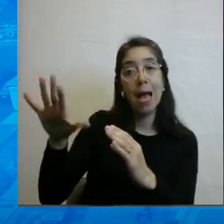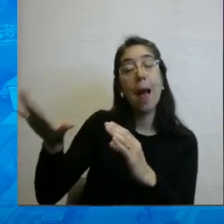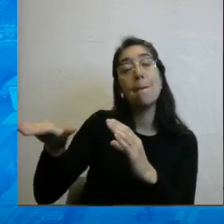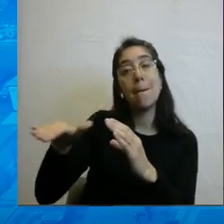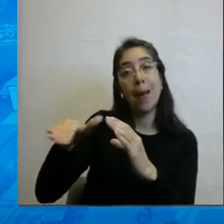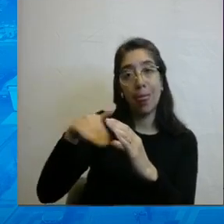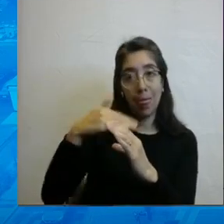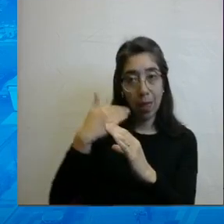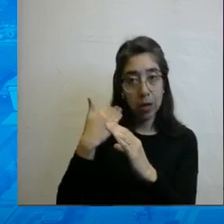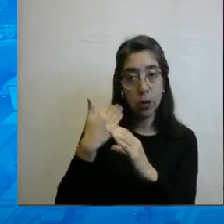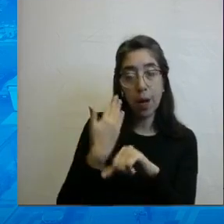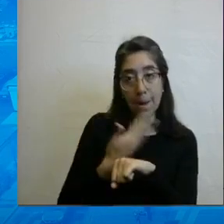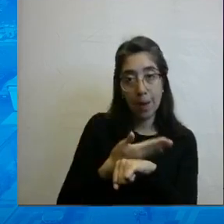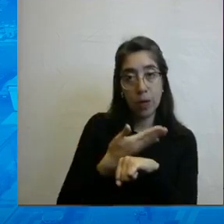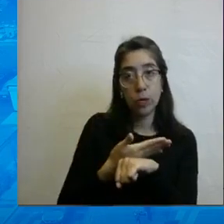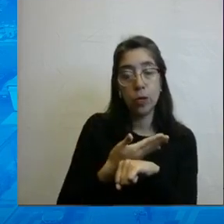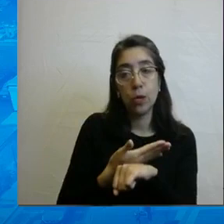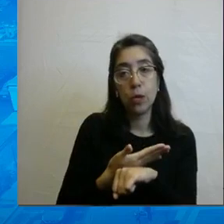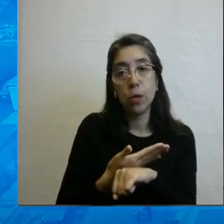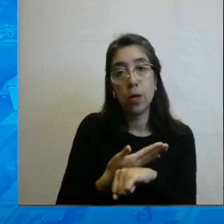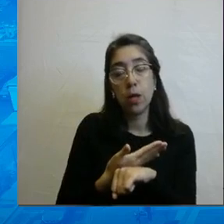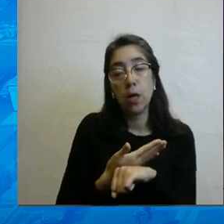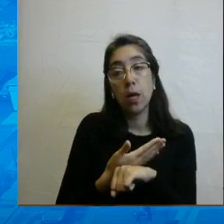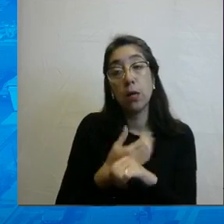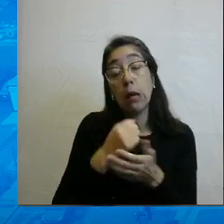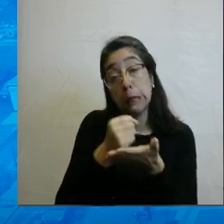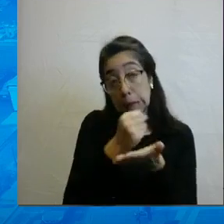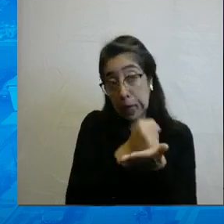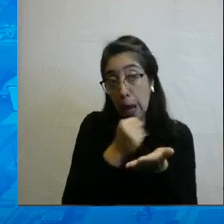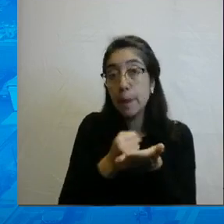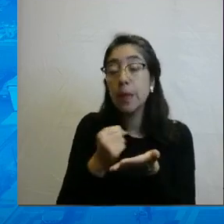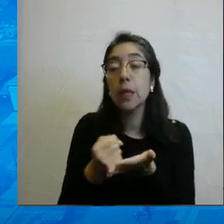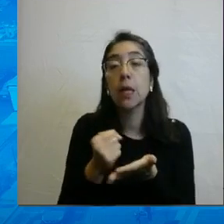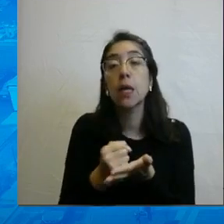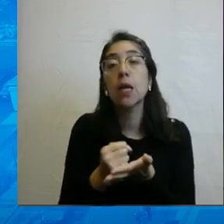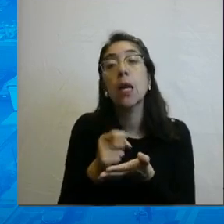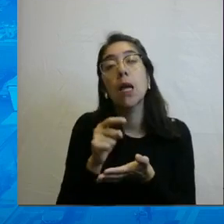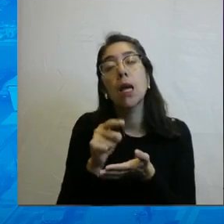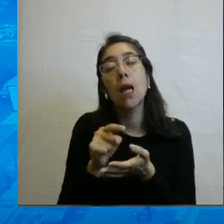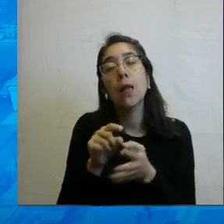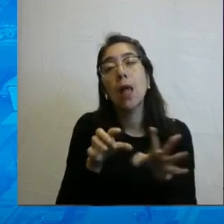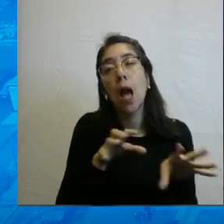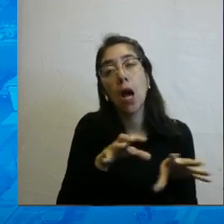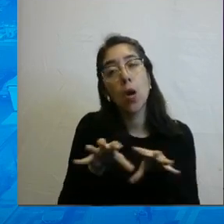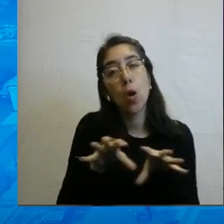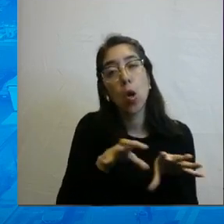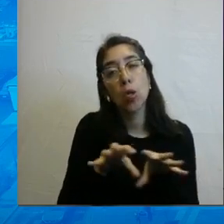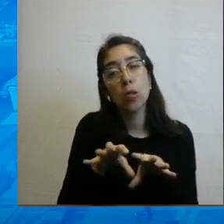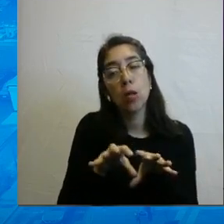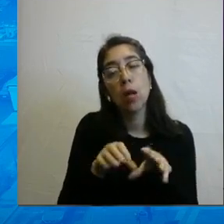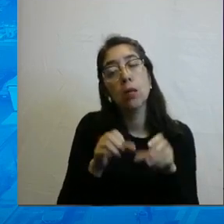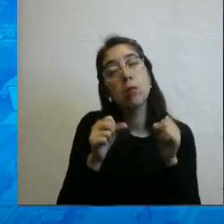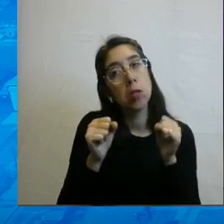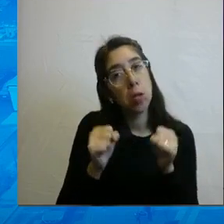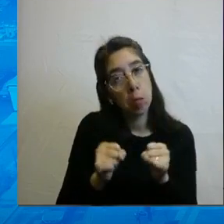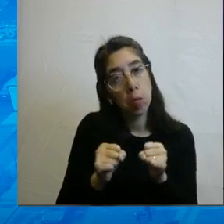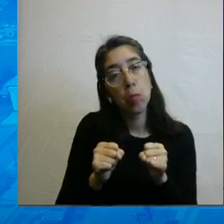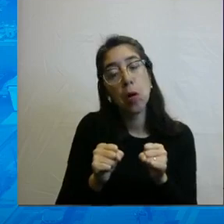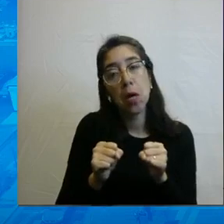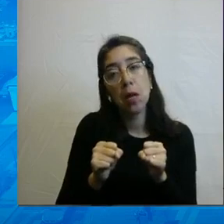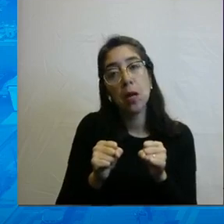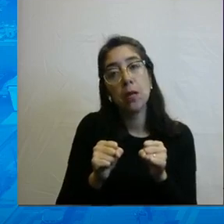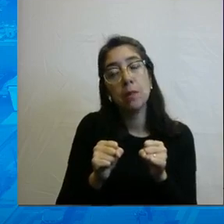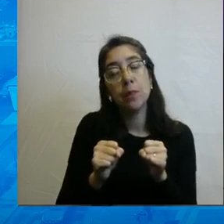consejo, por tanto, esa solicitud se encuentra en tramitación. Este tipo de cosas hay posibilidades de poder gestionarlas tanto a través de la